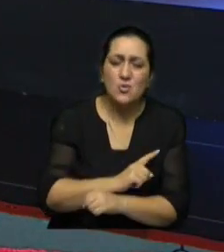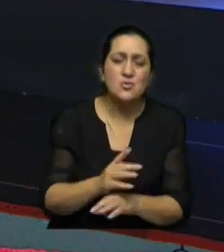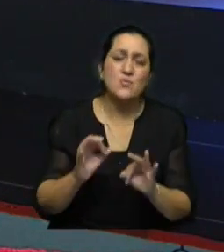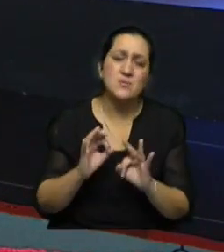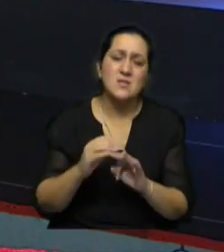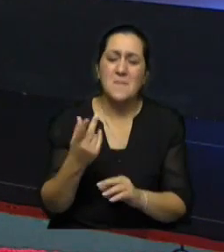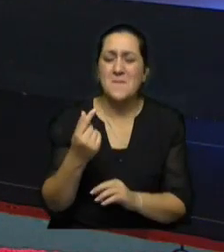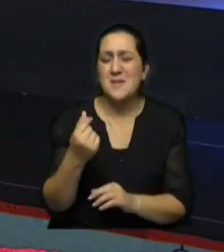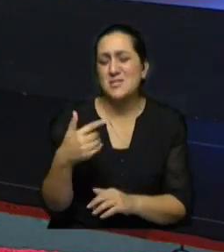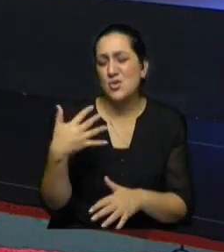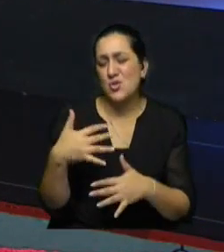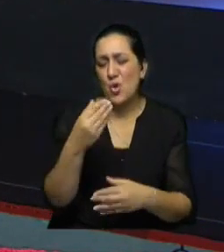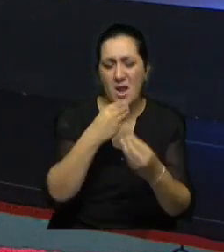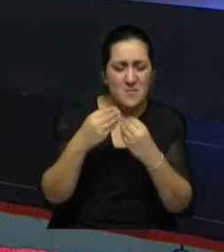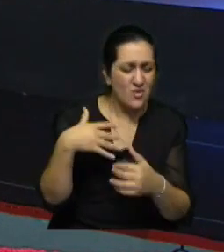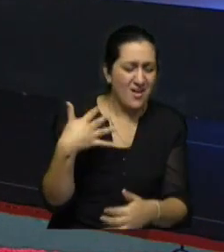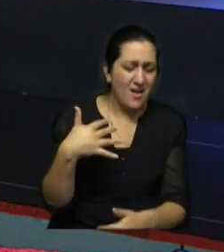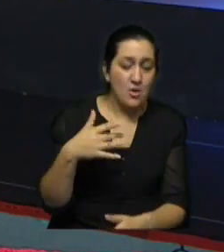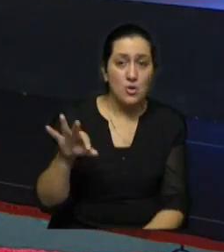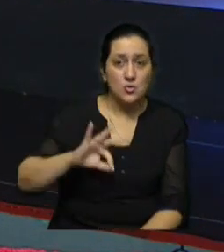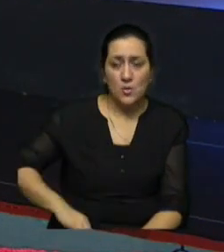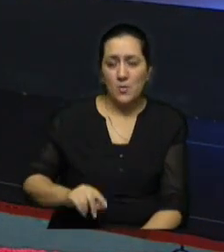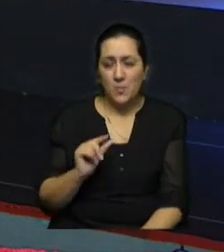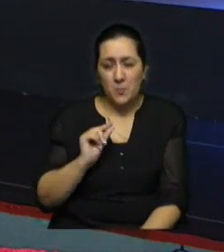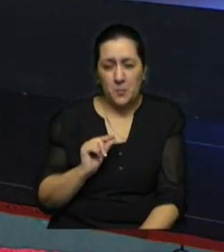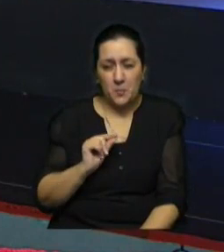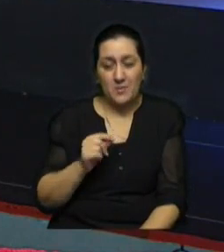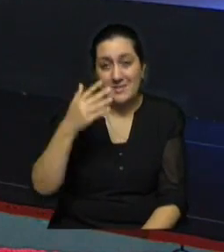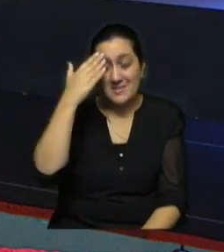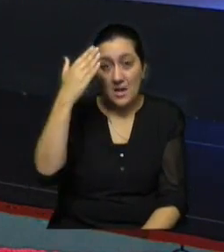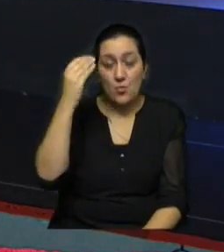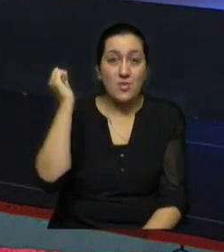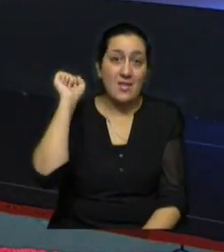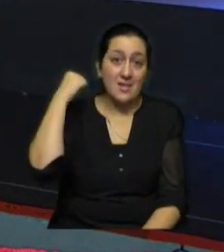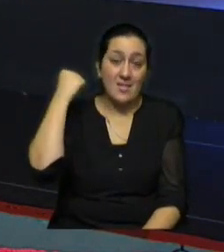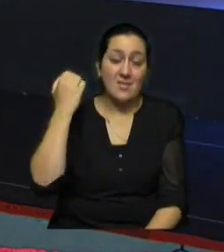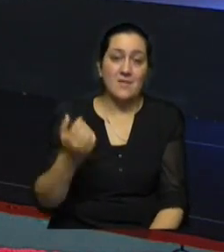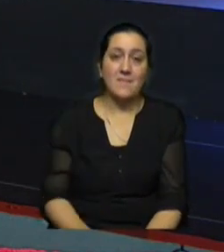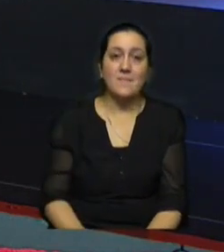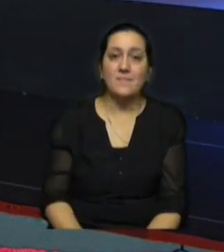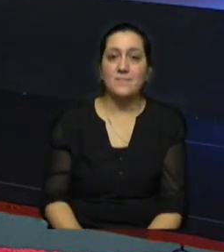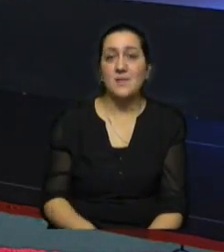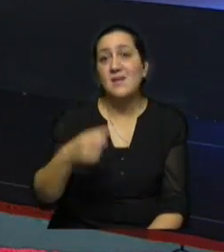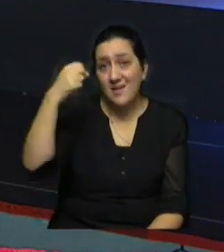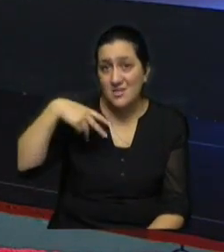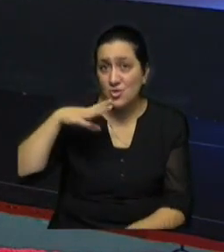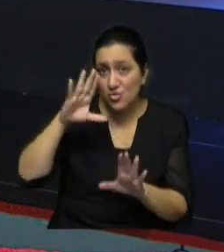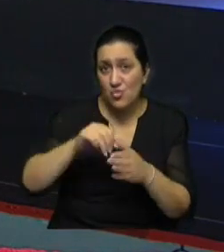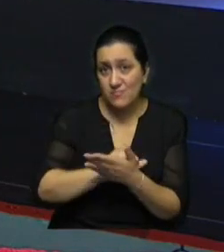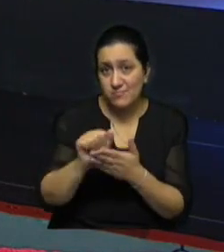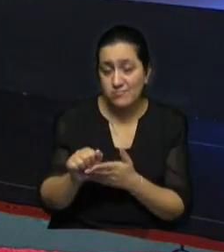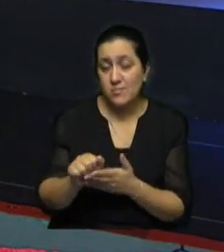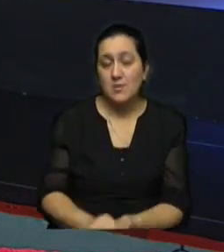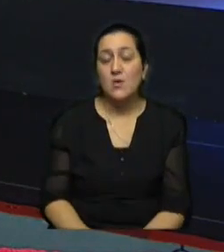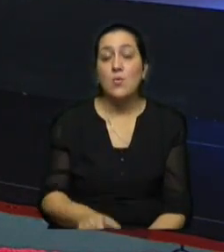precios de los alimentos son inauditos. Los sueldos magros. Saludos desde Atlántida. Tenés razón en todo lo que decís. Una persona muy sabia una